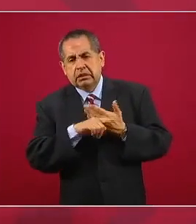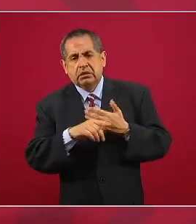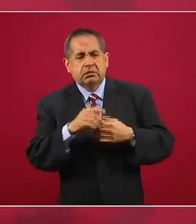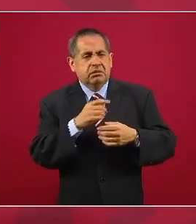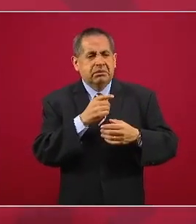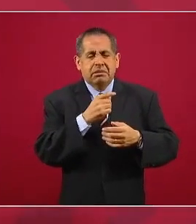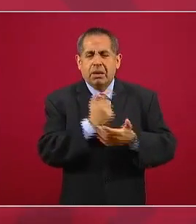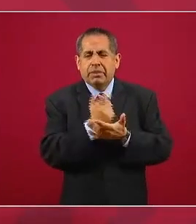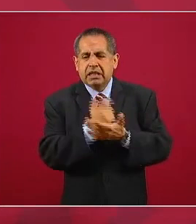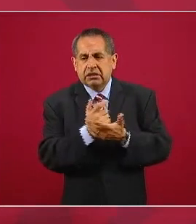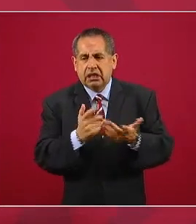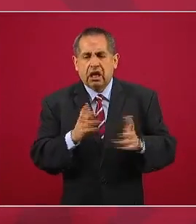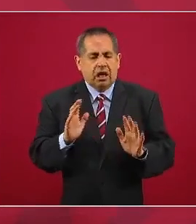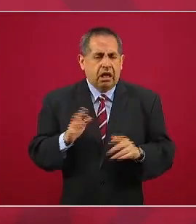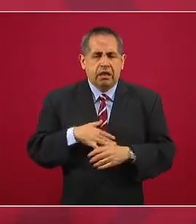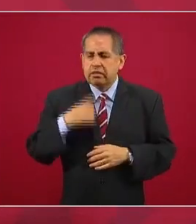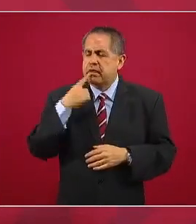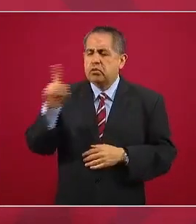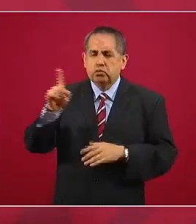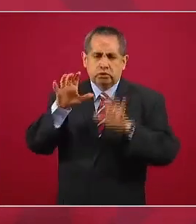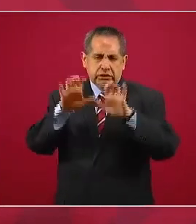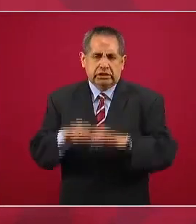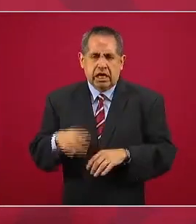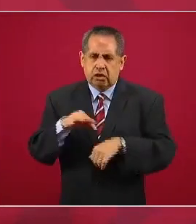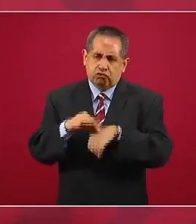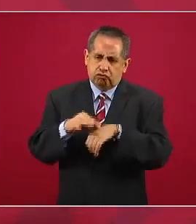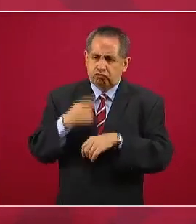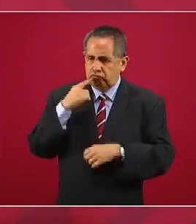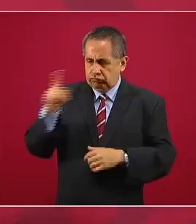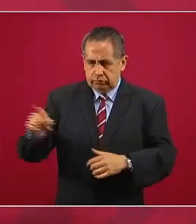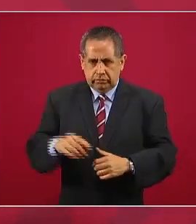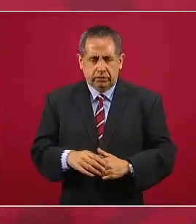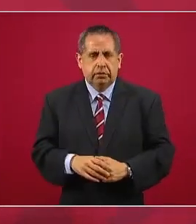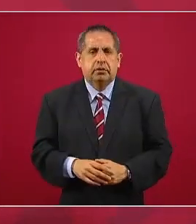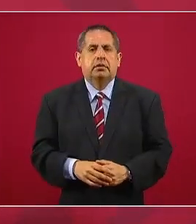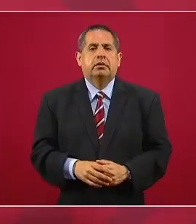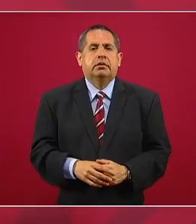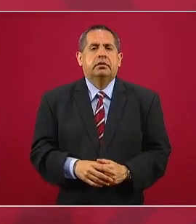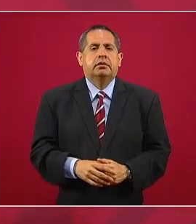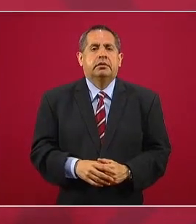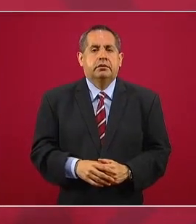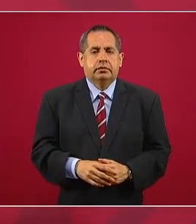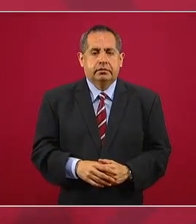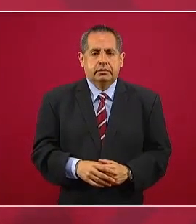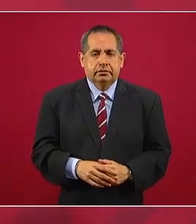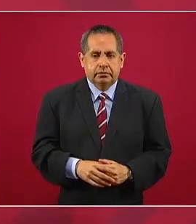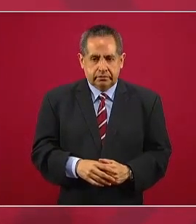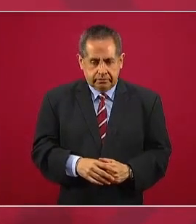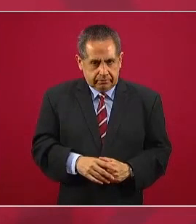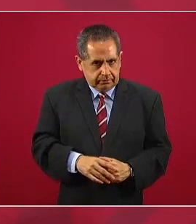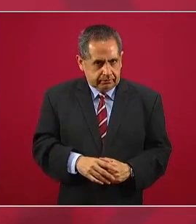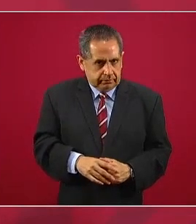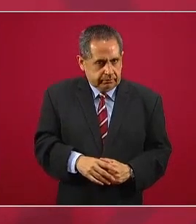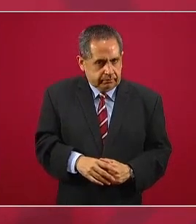puede presentar una denuncia. Esto se